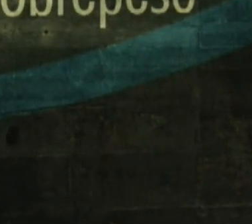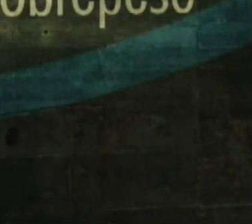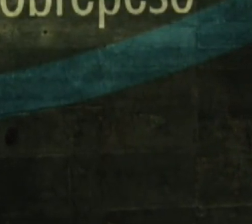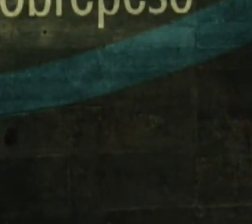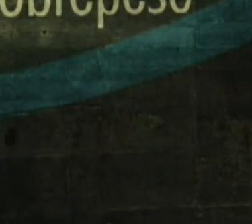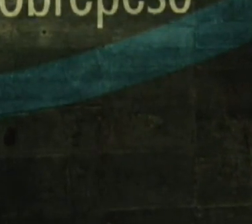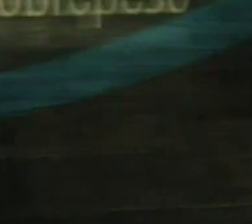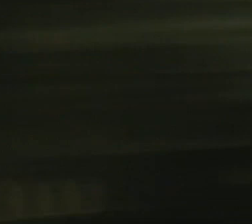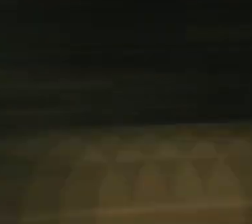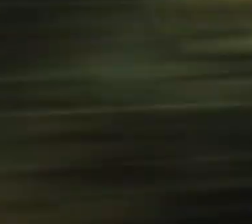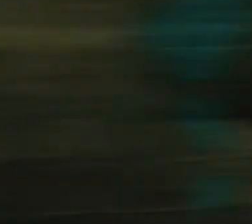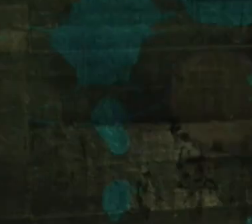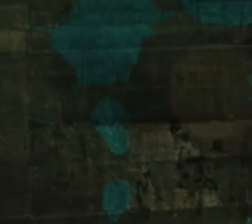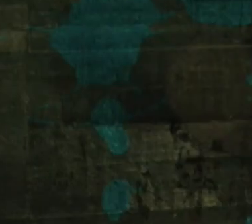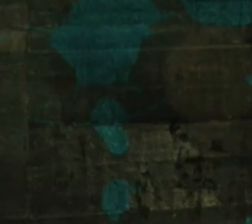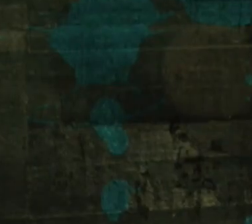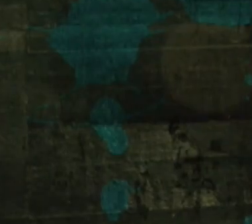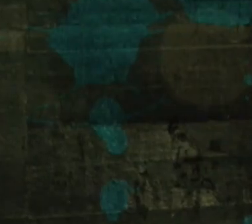¡Gracias!